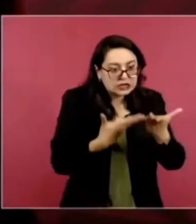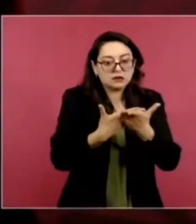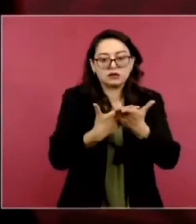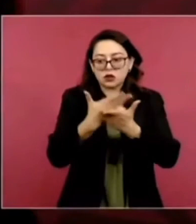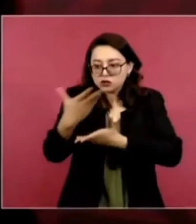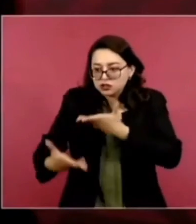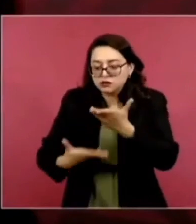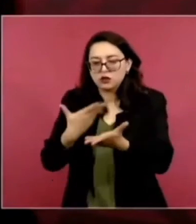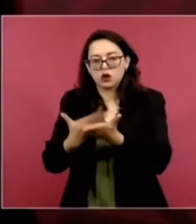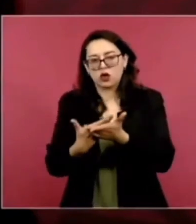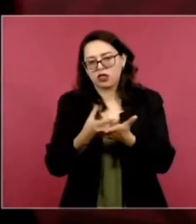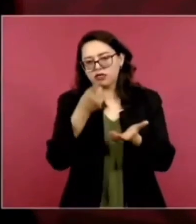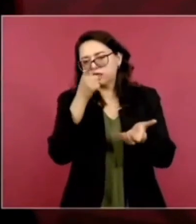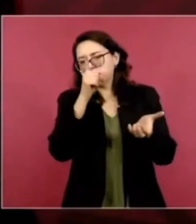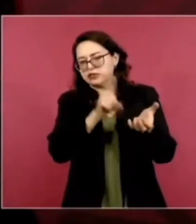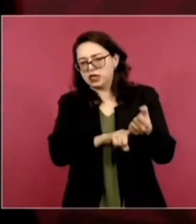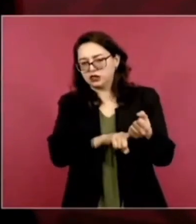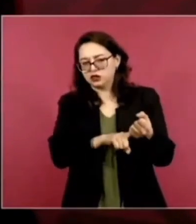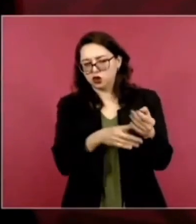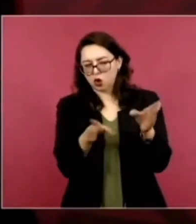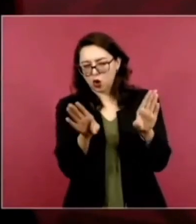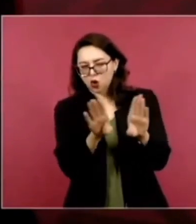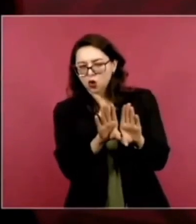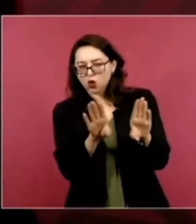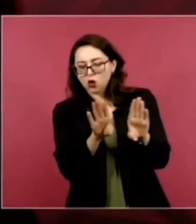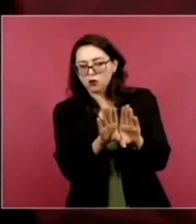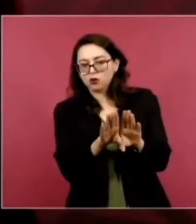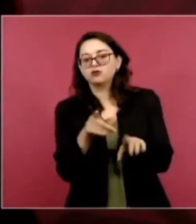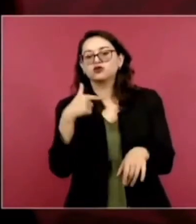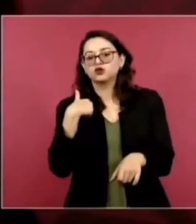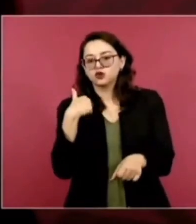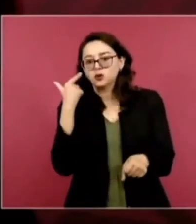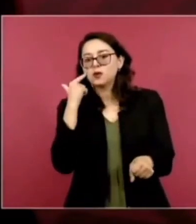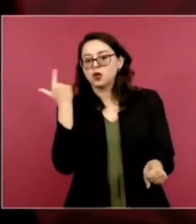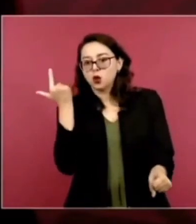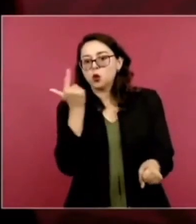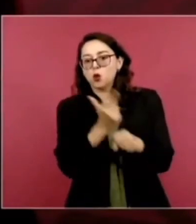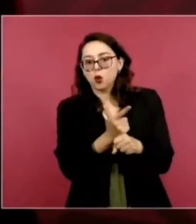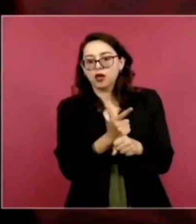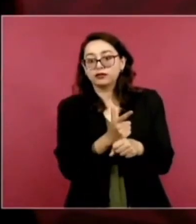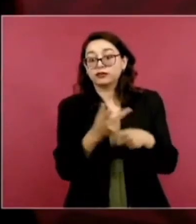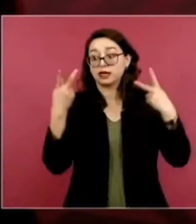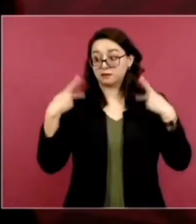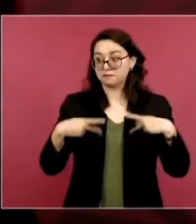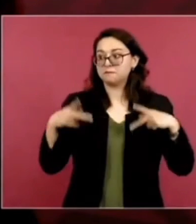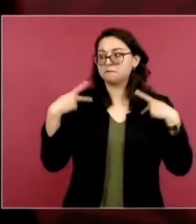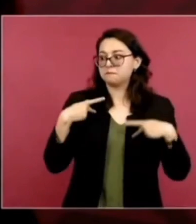al observar en sus semblantes el disgusto